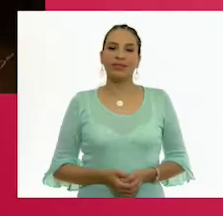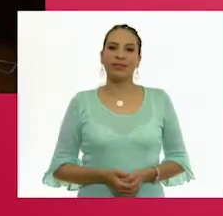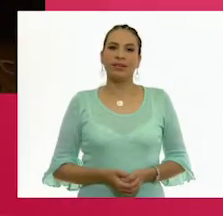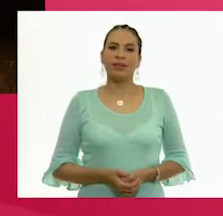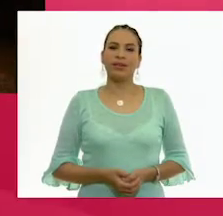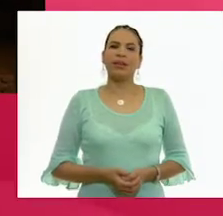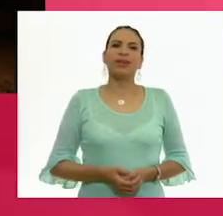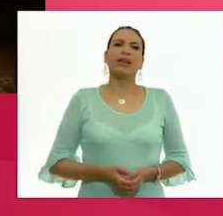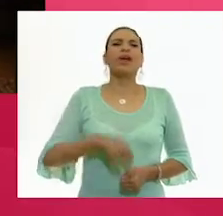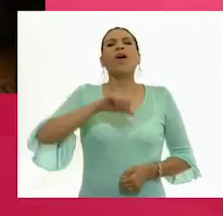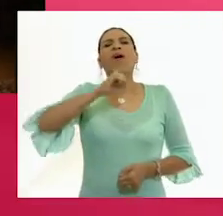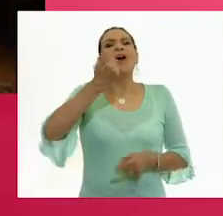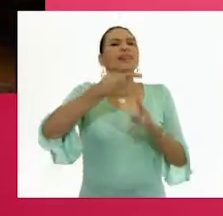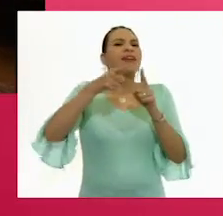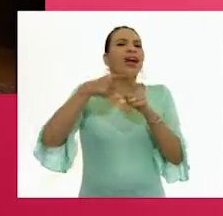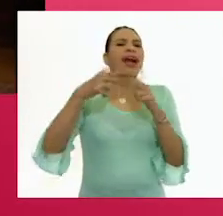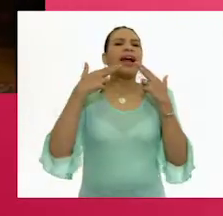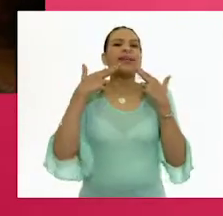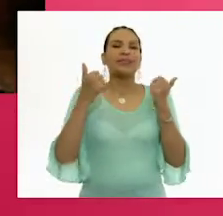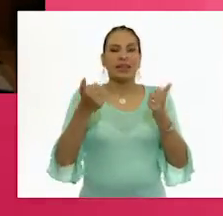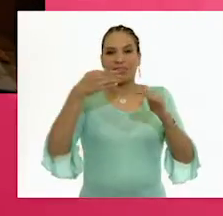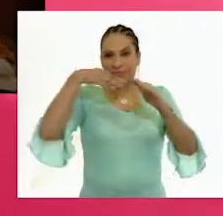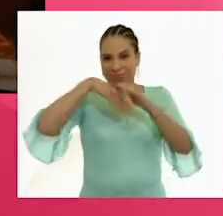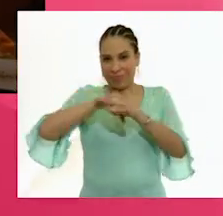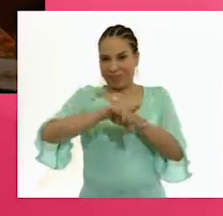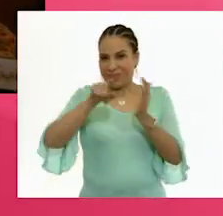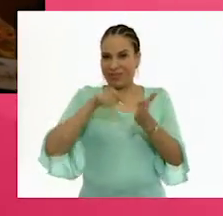Como en otras haciendas, al entrar en